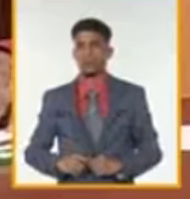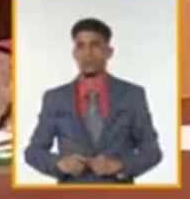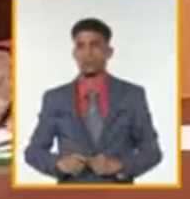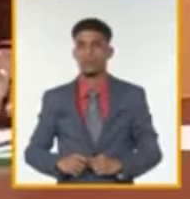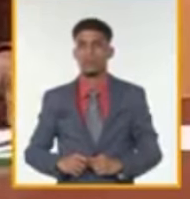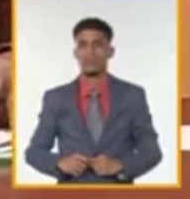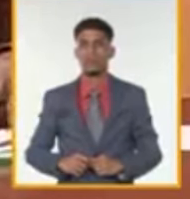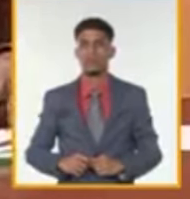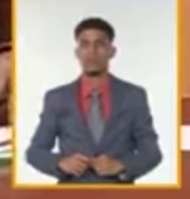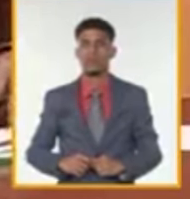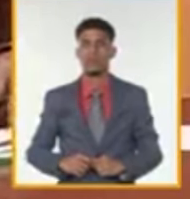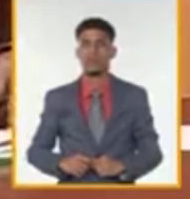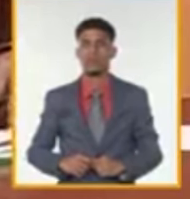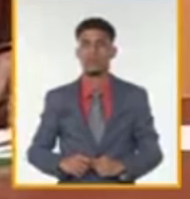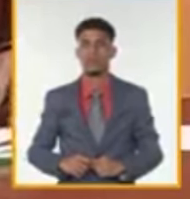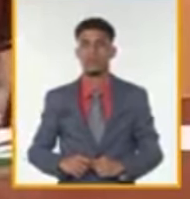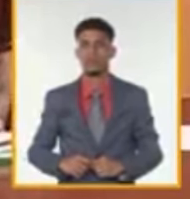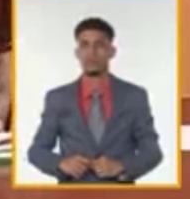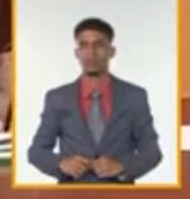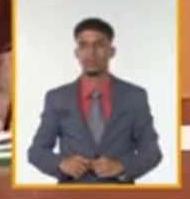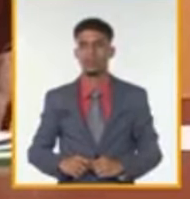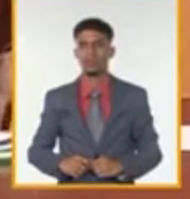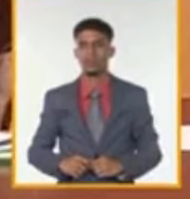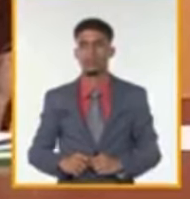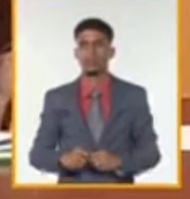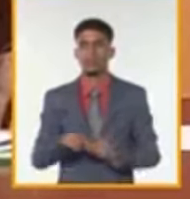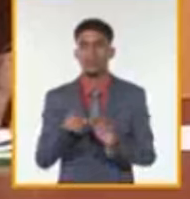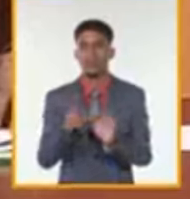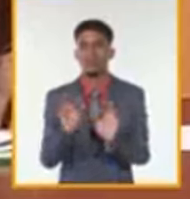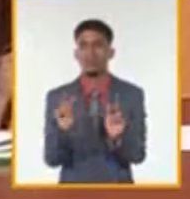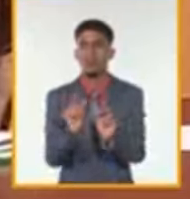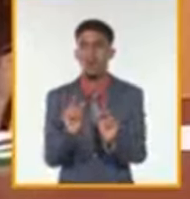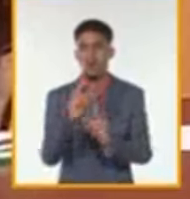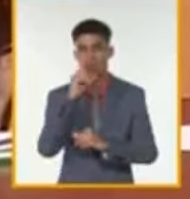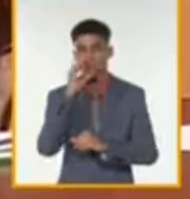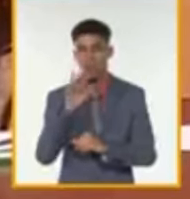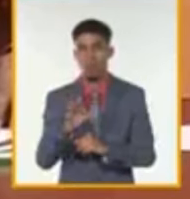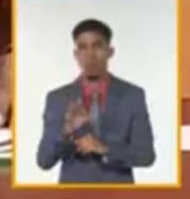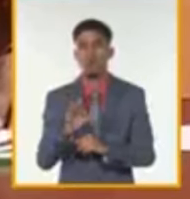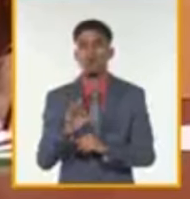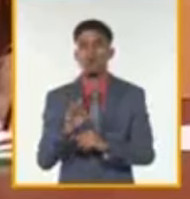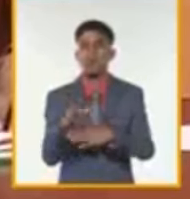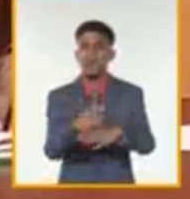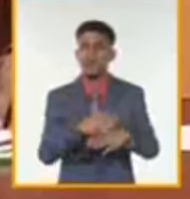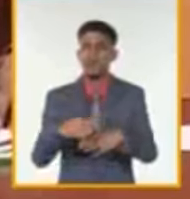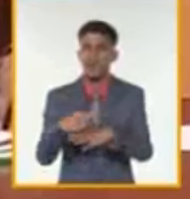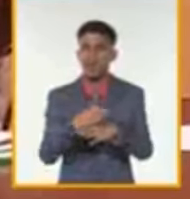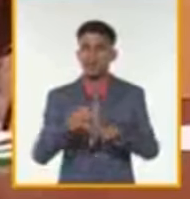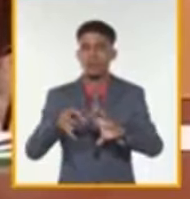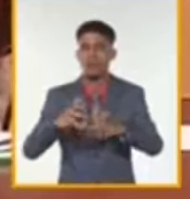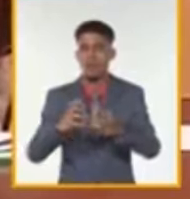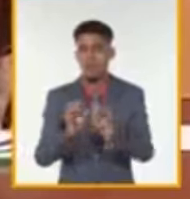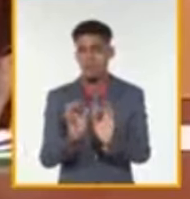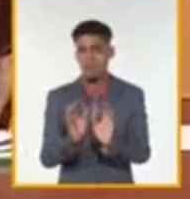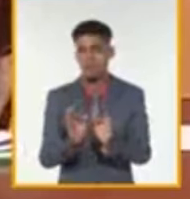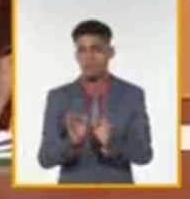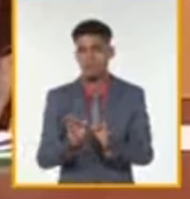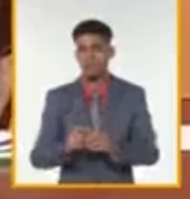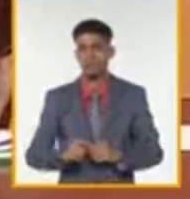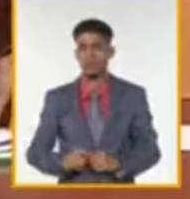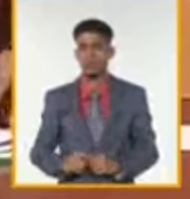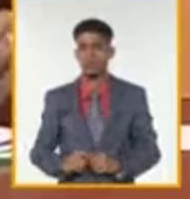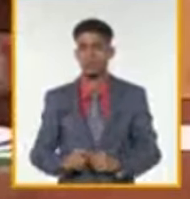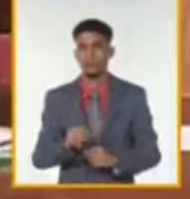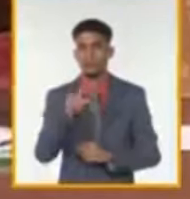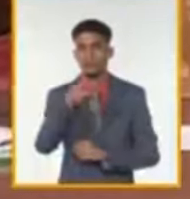más de 180 millones de pesos que no no no es poco en el tema del plan de mantenimiento reparación y mantenimiento y eh los 112